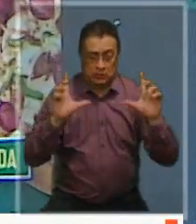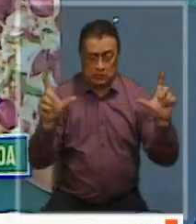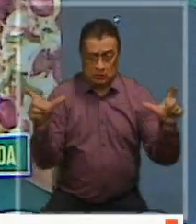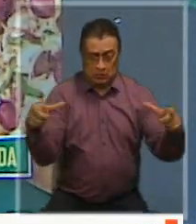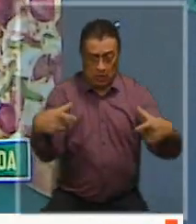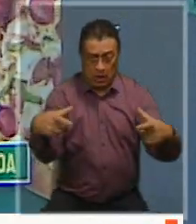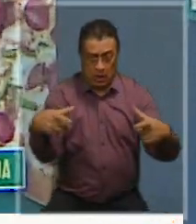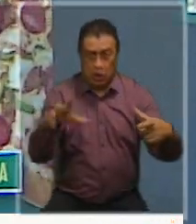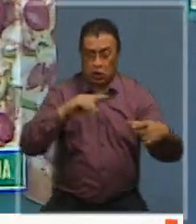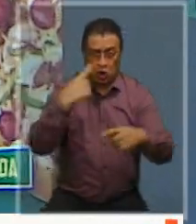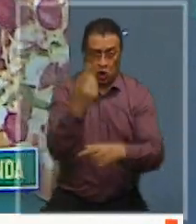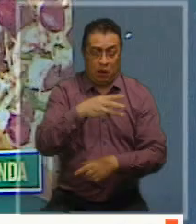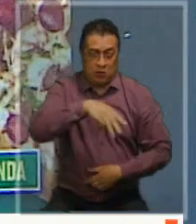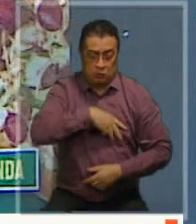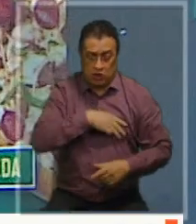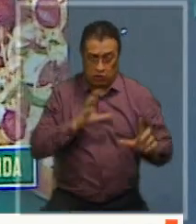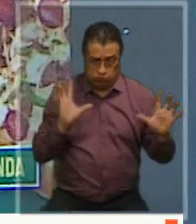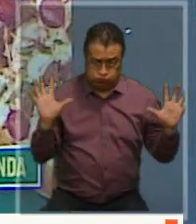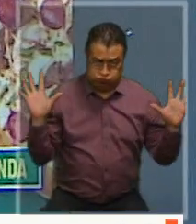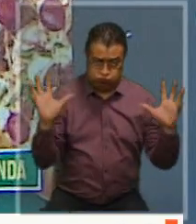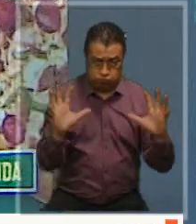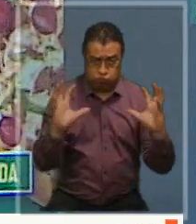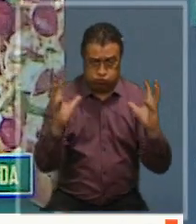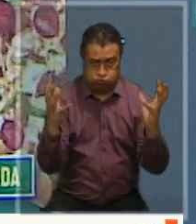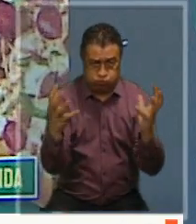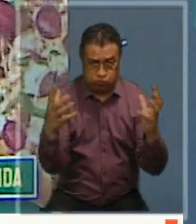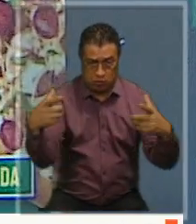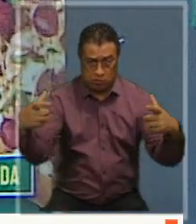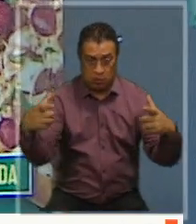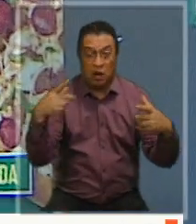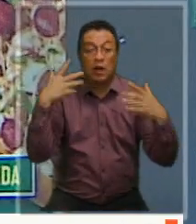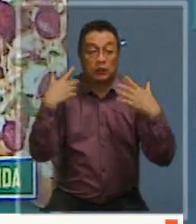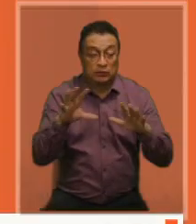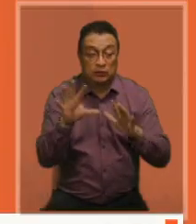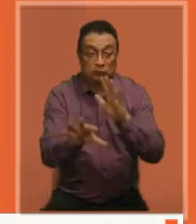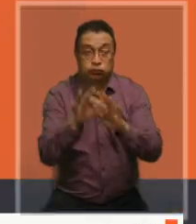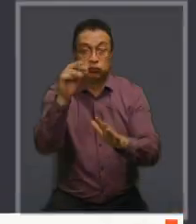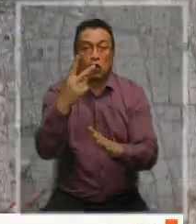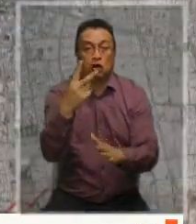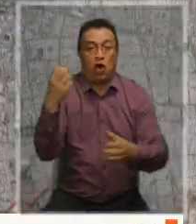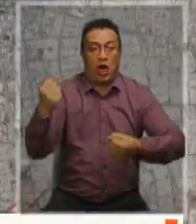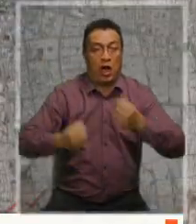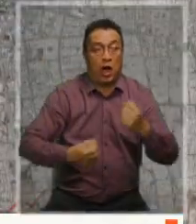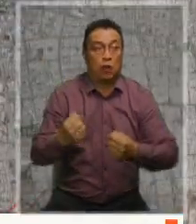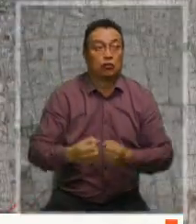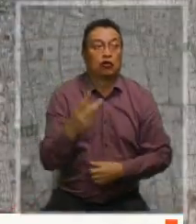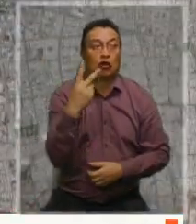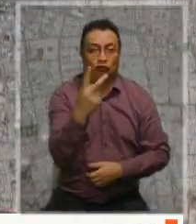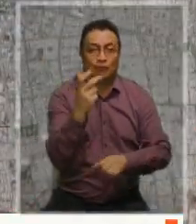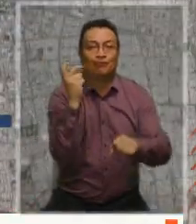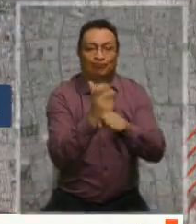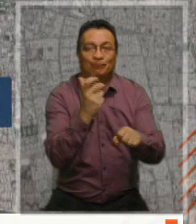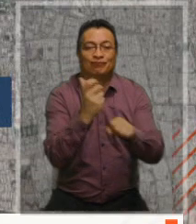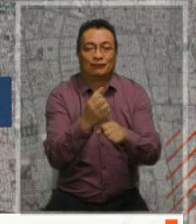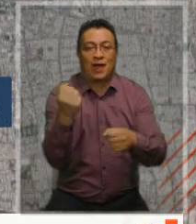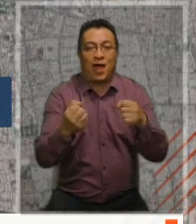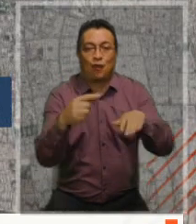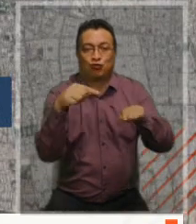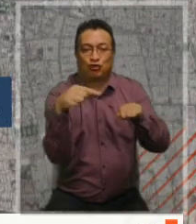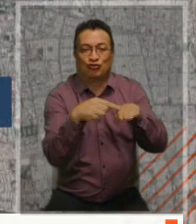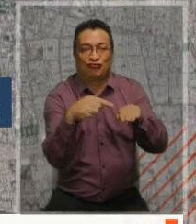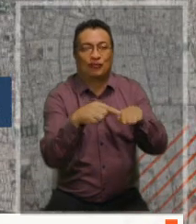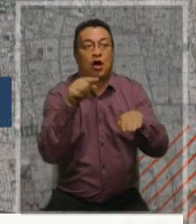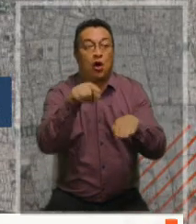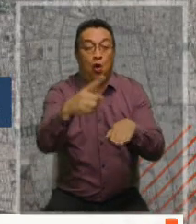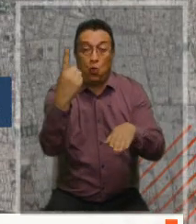las unidades de la región metropolitana. Gracias a eso se logra la recuperación de dos vehículos. Ambos con encargo vigente por robo, la persecución de